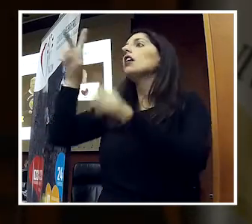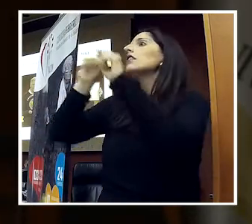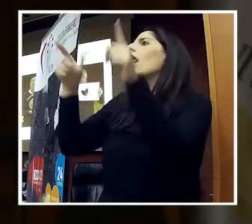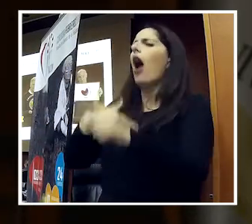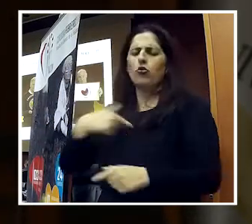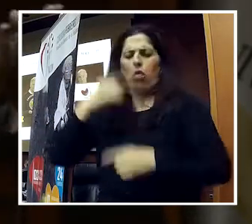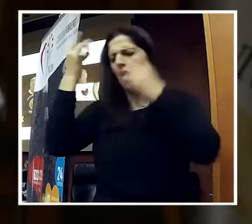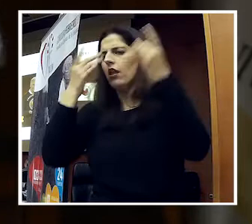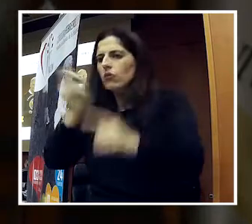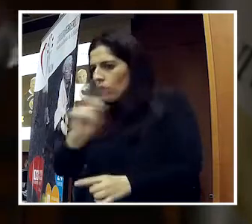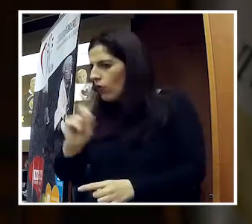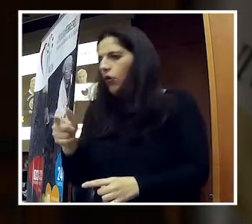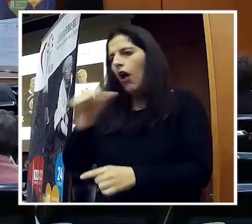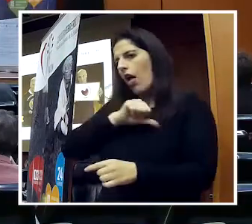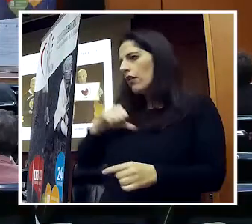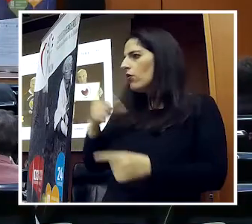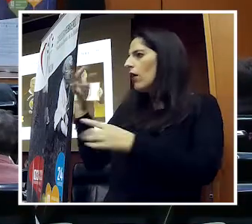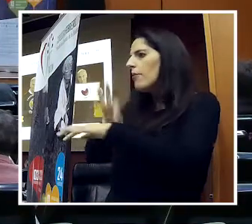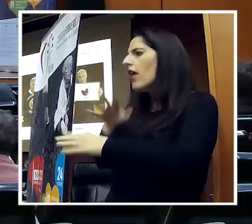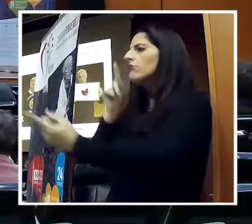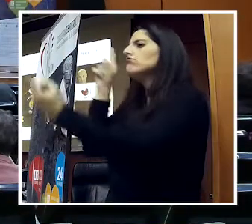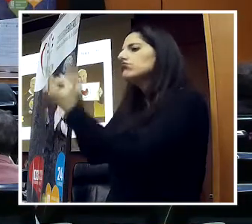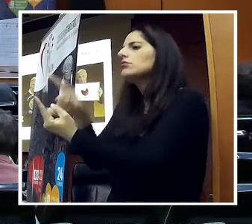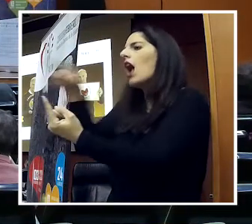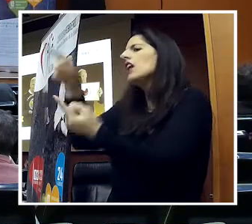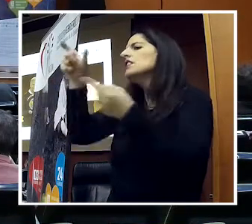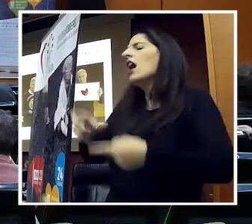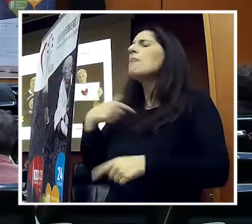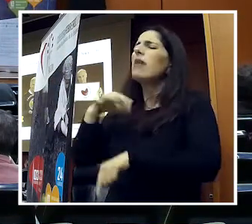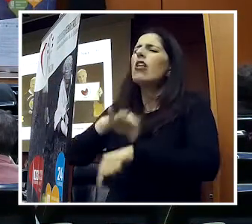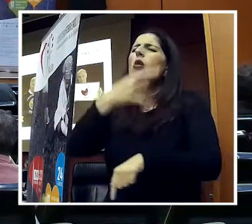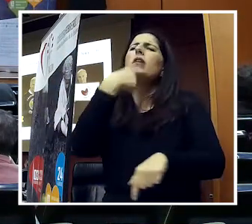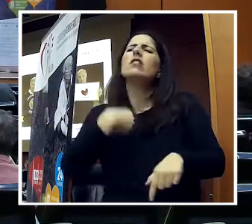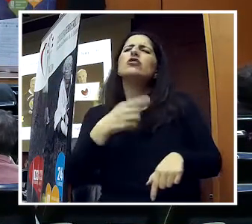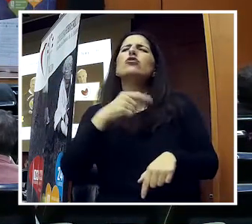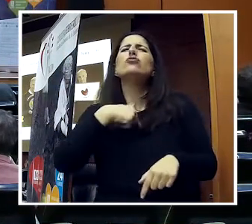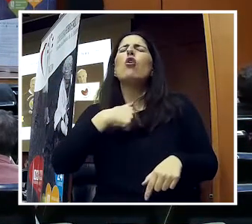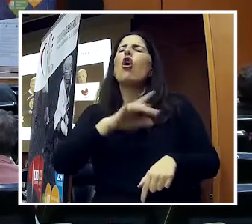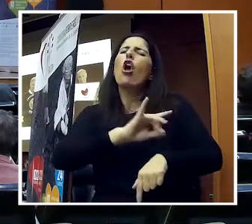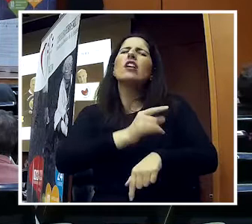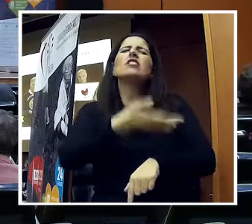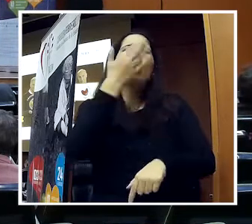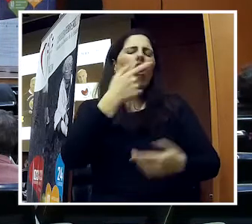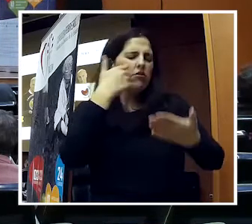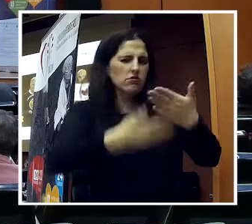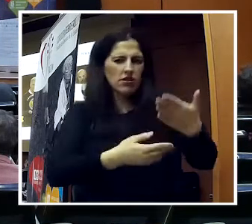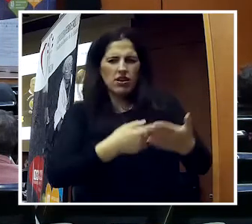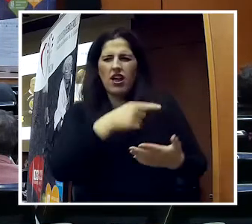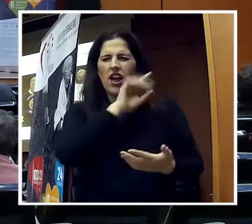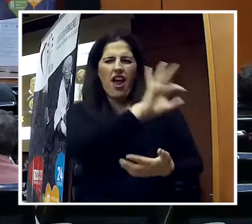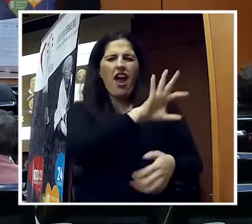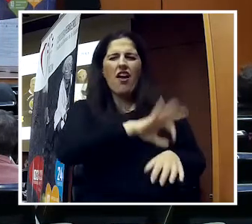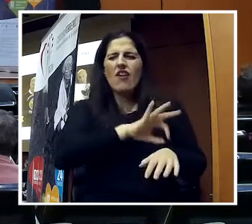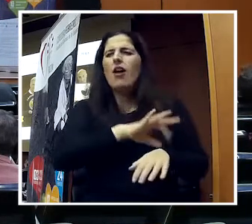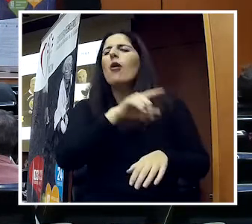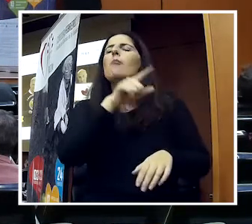E incluso a veces nos encontramos con algunas otras especialidades que nos dicen, ¿qué me ha dicho el reumatólogo que tengo el colesterol alto y que me lo trate usted? Bueno, nosotros siempre nos